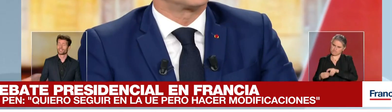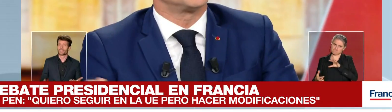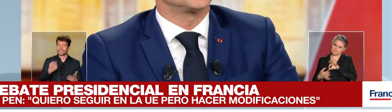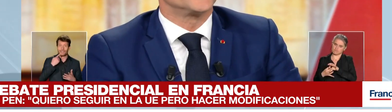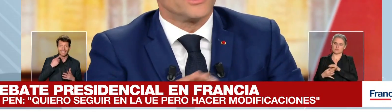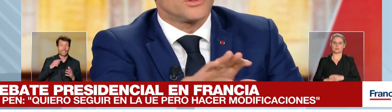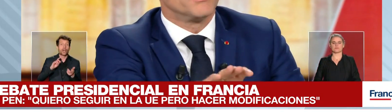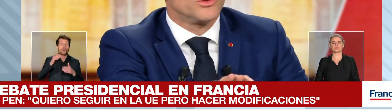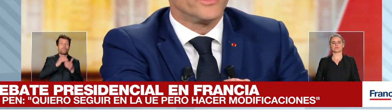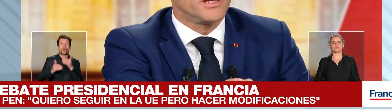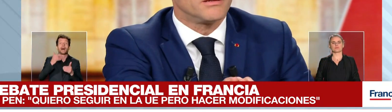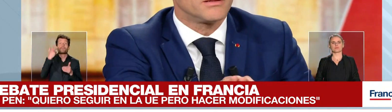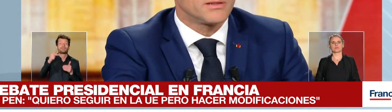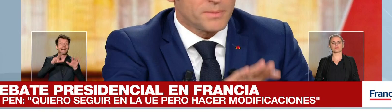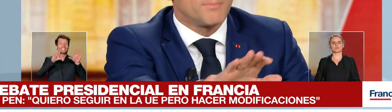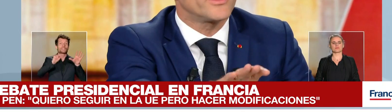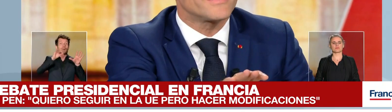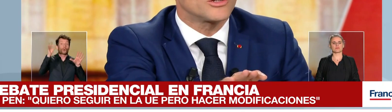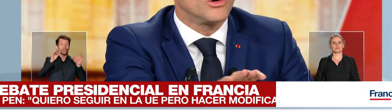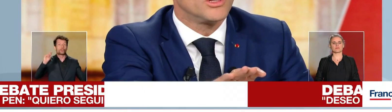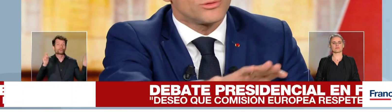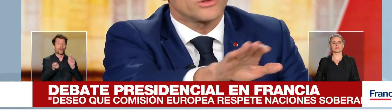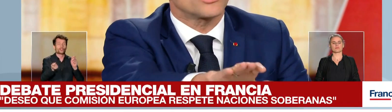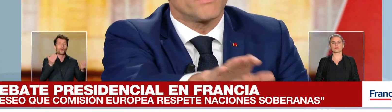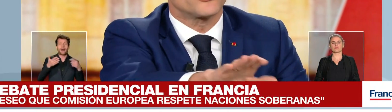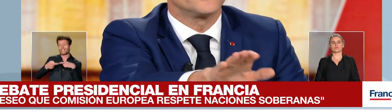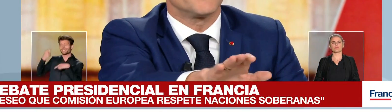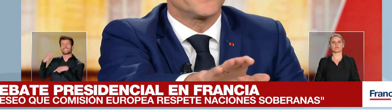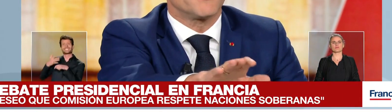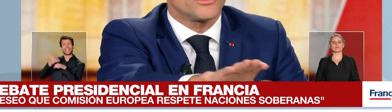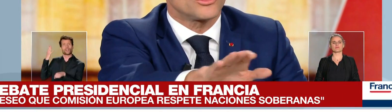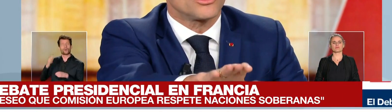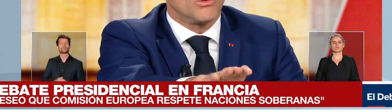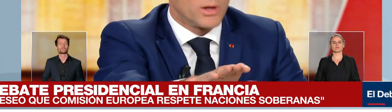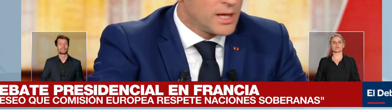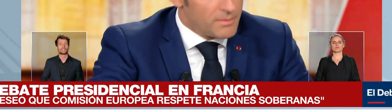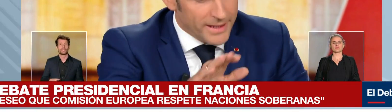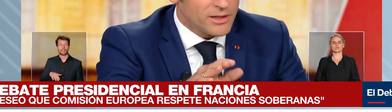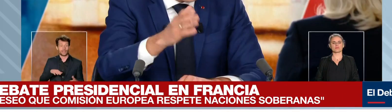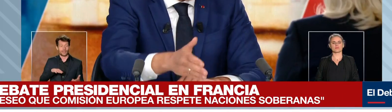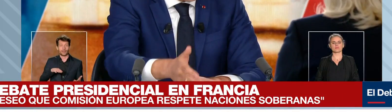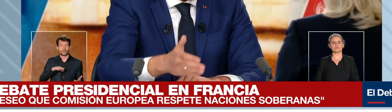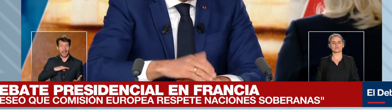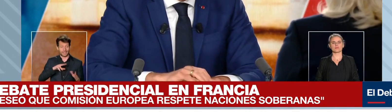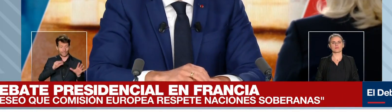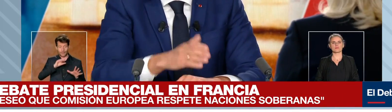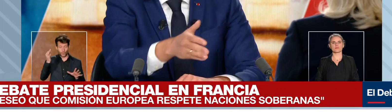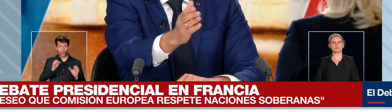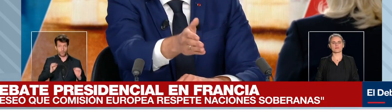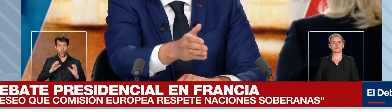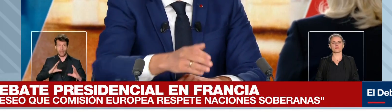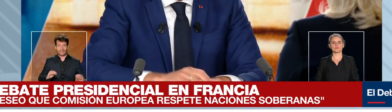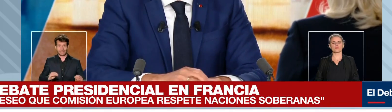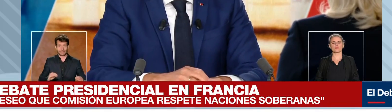Entonces, Unión Europea, 80% no lo del digo. Programa cambió. Es una buena noticia. Con respecto a hace 5 años, porque 80% era aplicable sin euro. Pero voy a